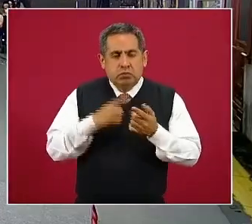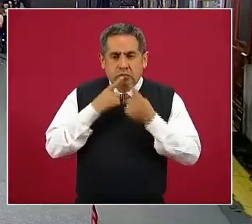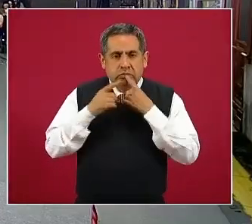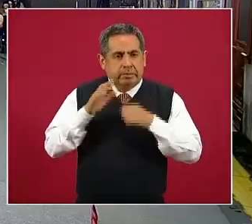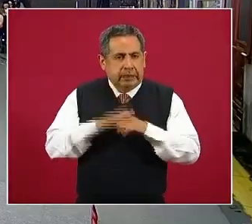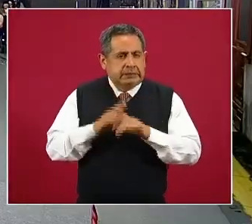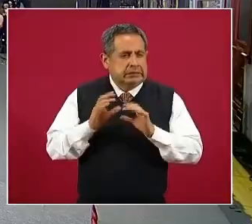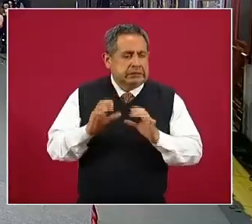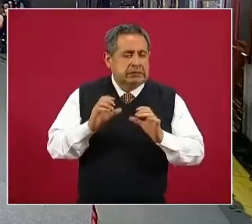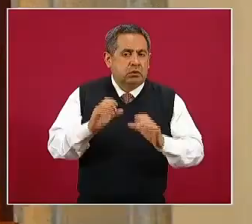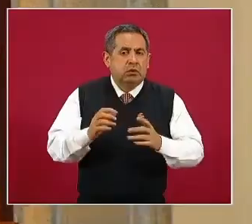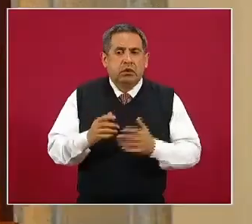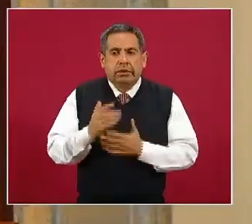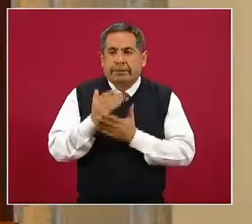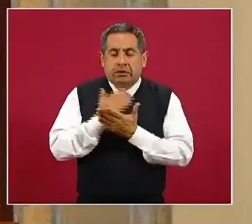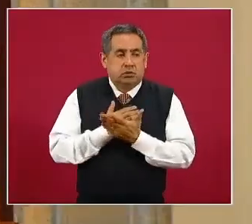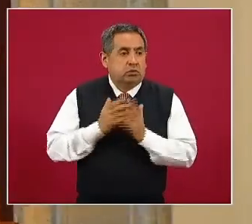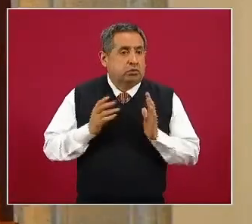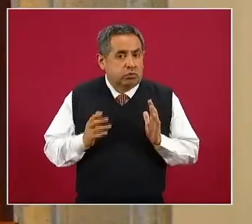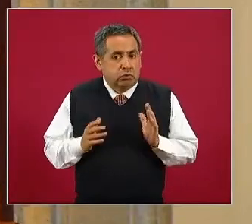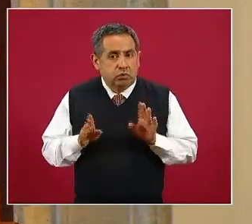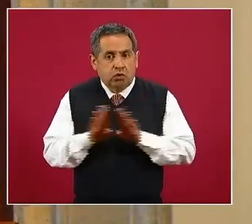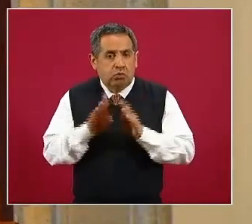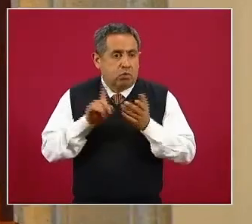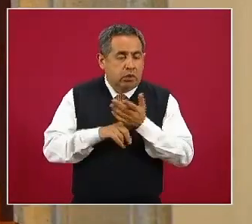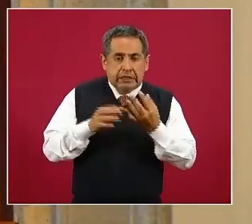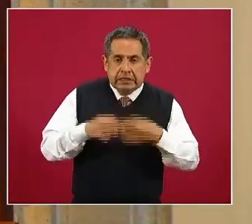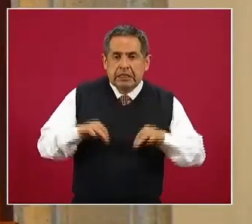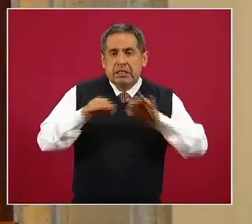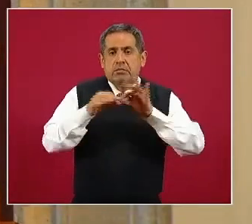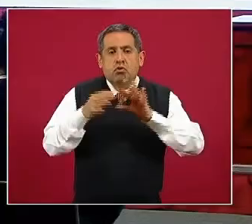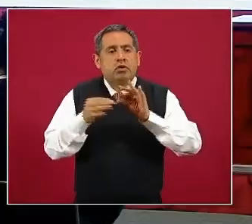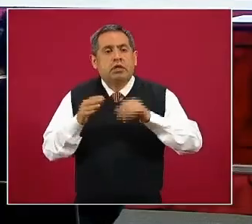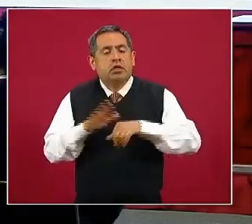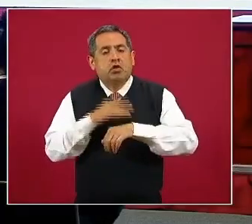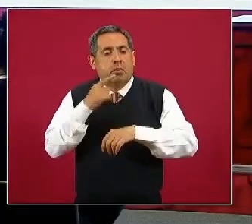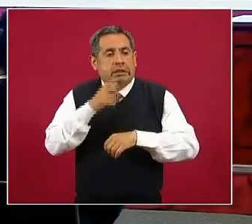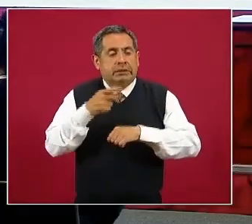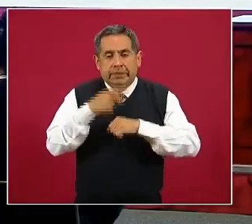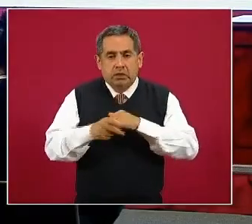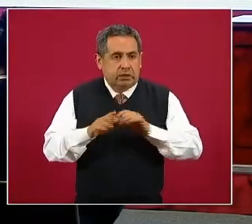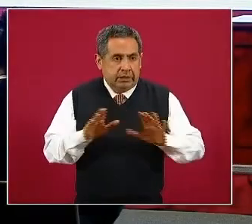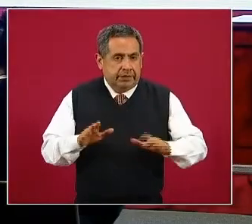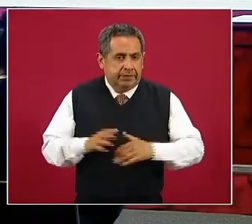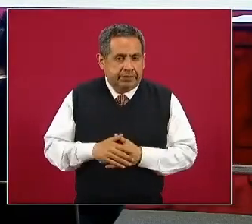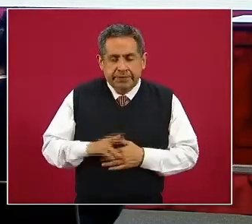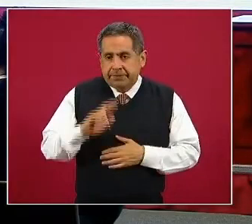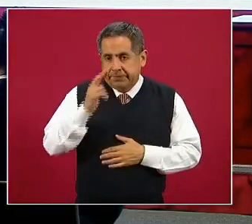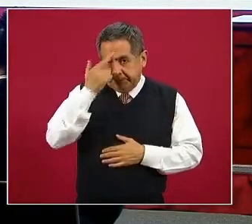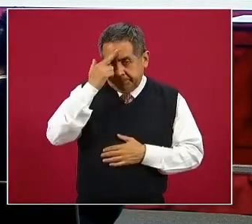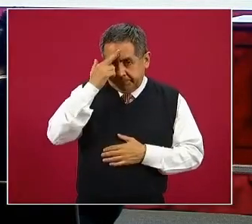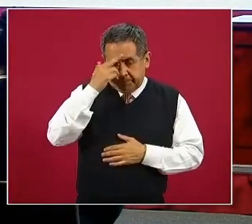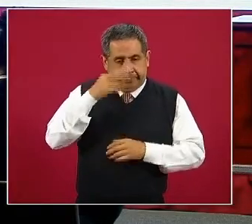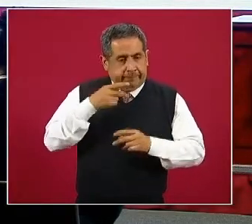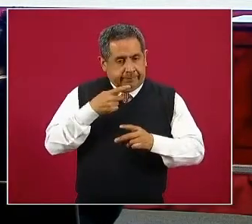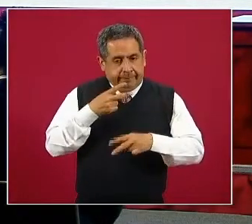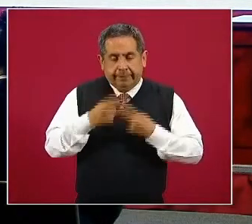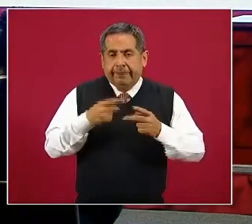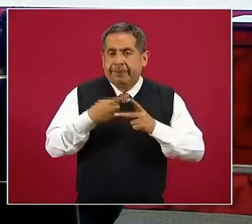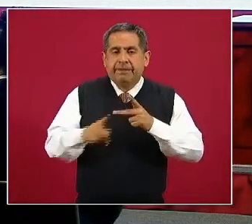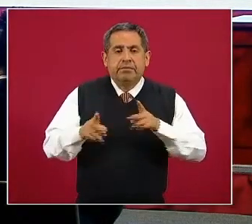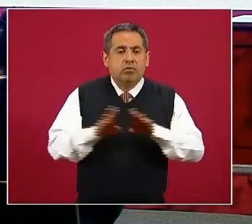controlado y no tendremos en su momento incrementos importantes sobre este riesgo, recordando que vamos a iniciar a